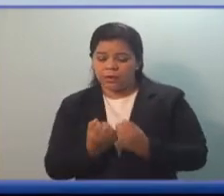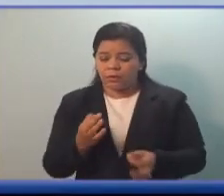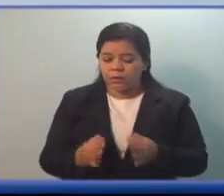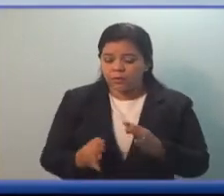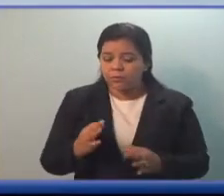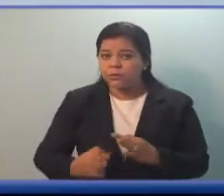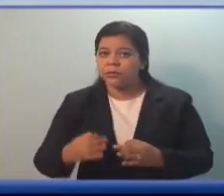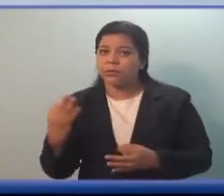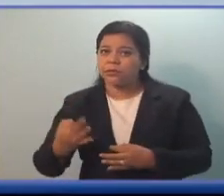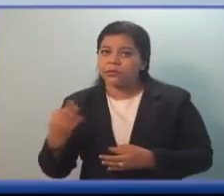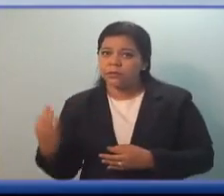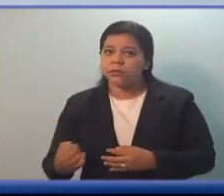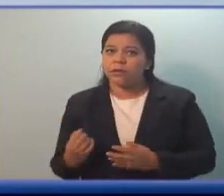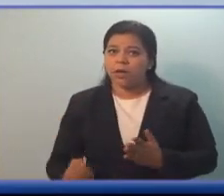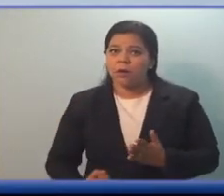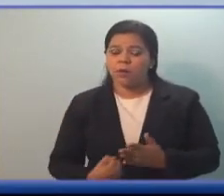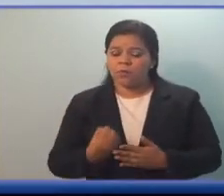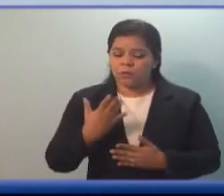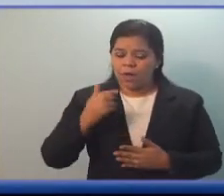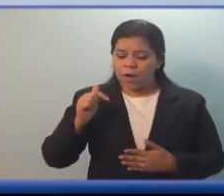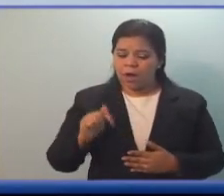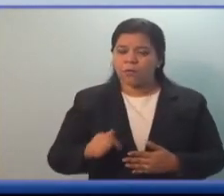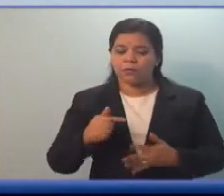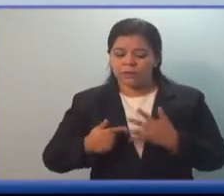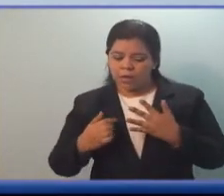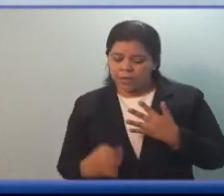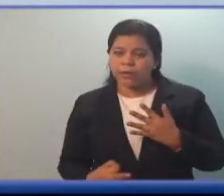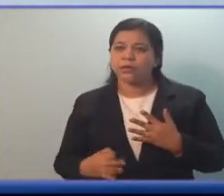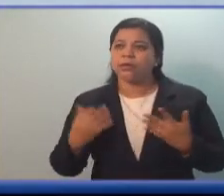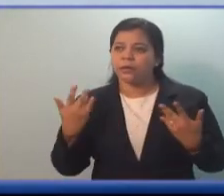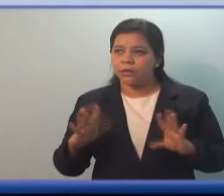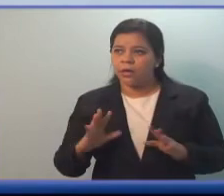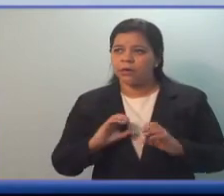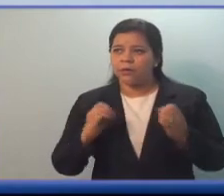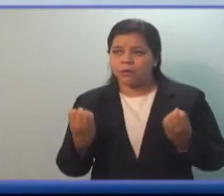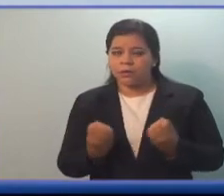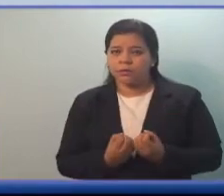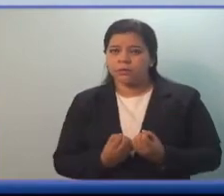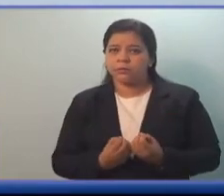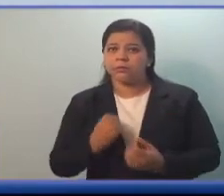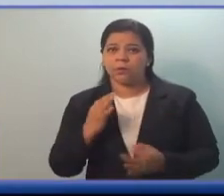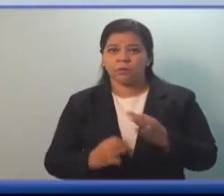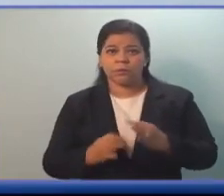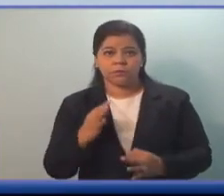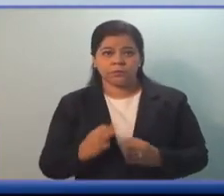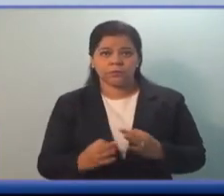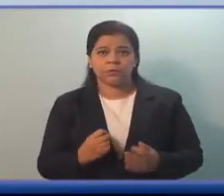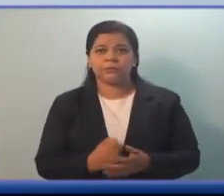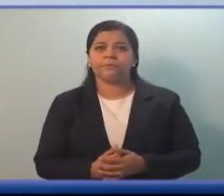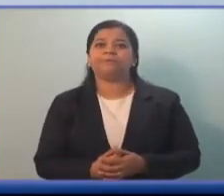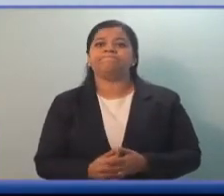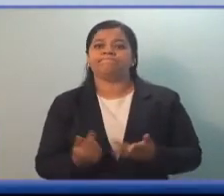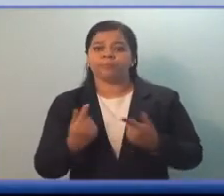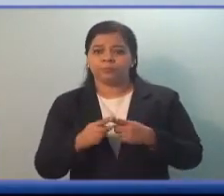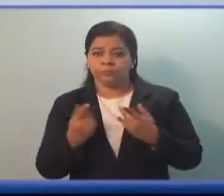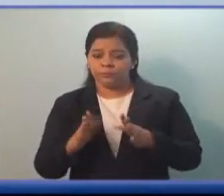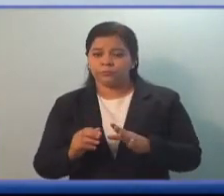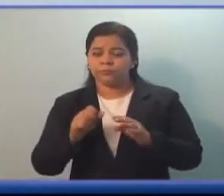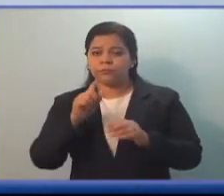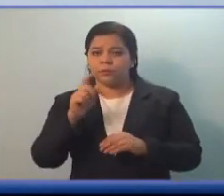tener legislación actualizada. Tenemos una ley orgánica judicial que es de